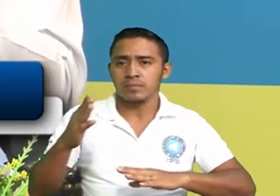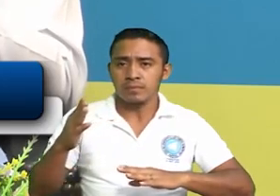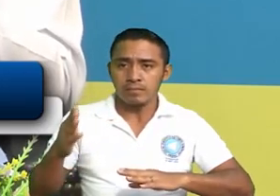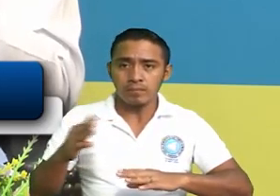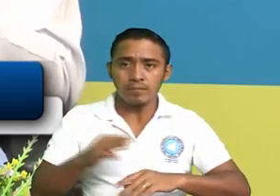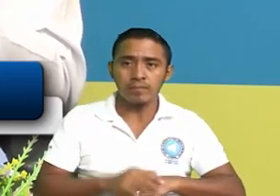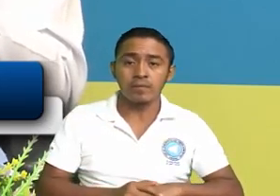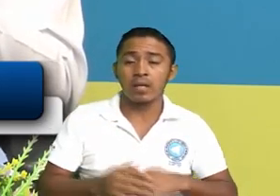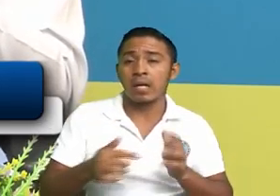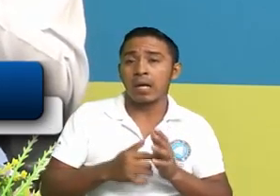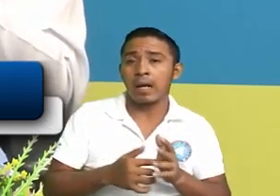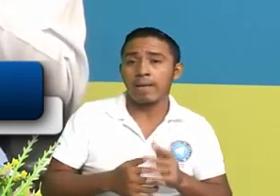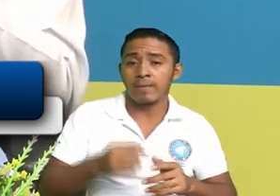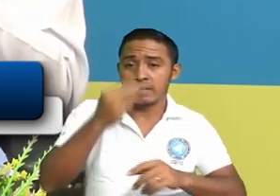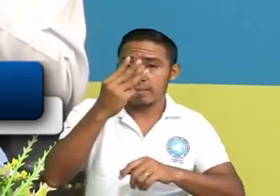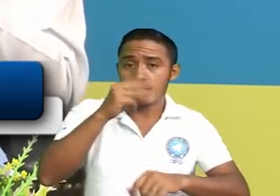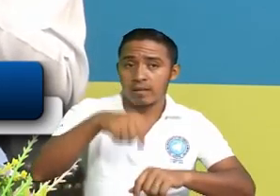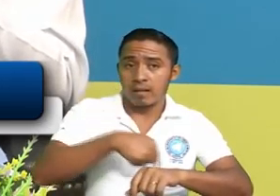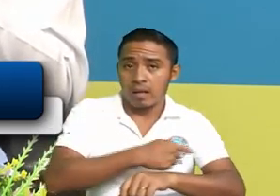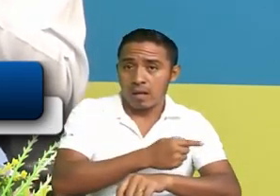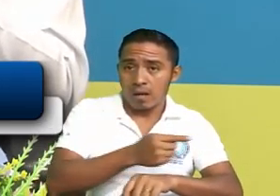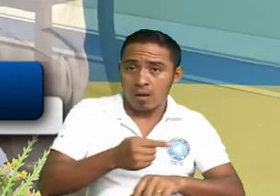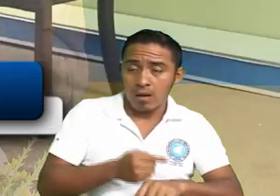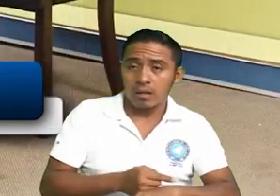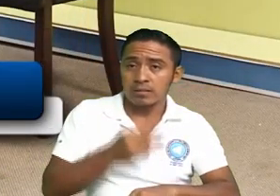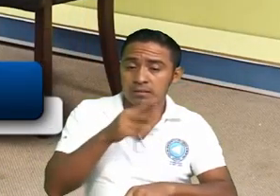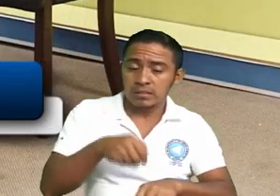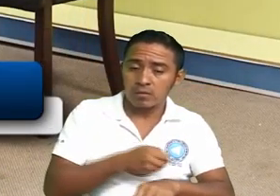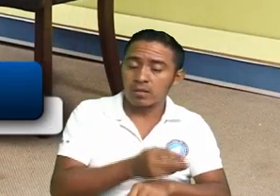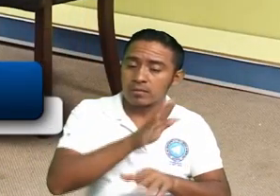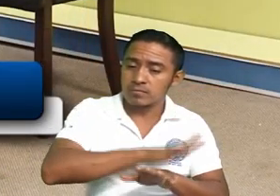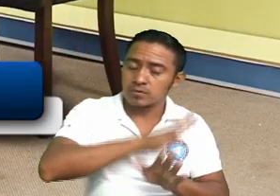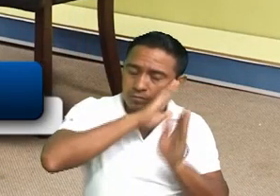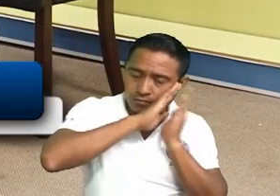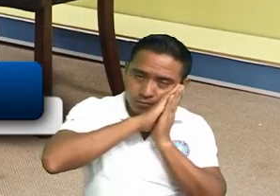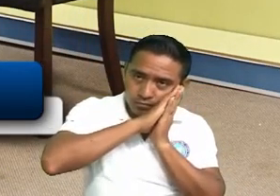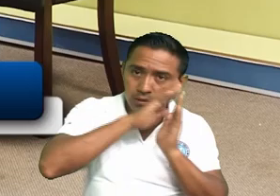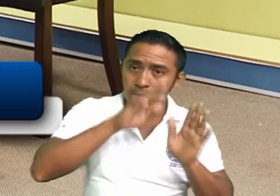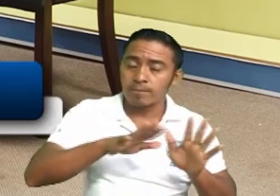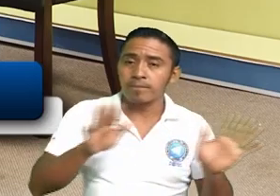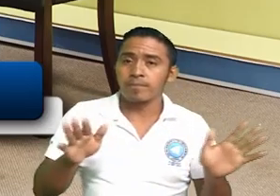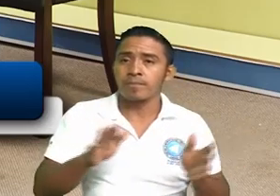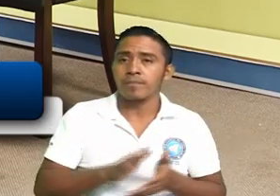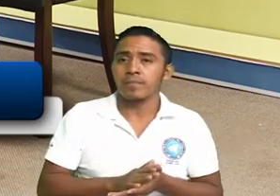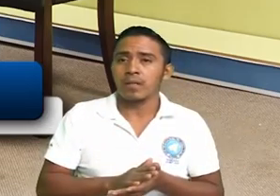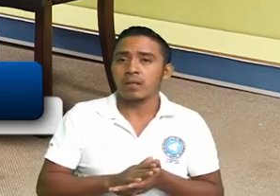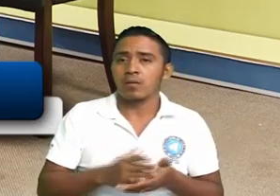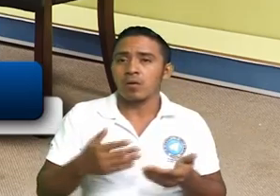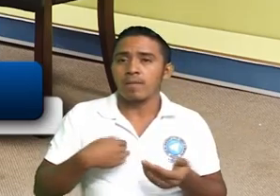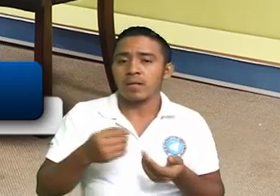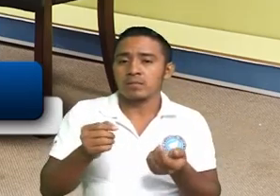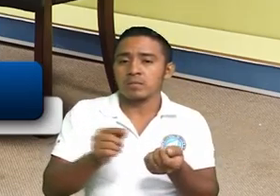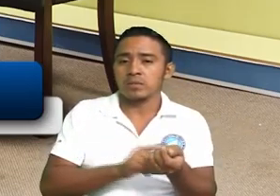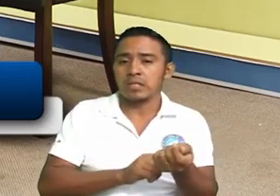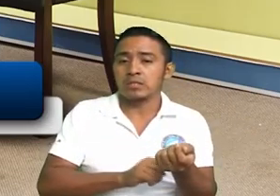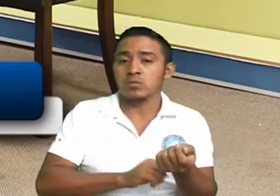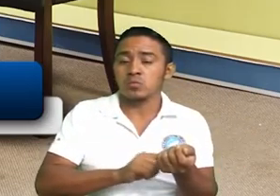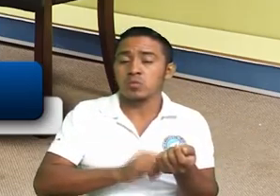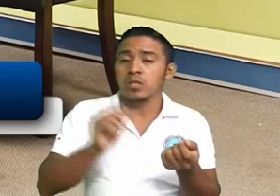alimentación. Entonces, ¿qué es lo importante? Ir adaptando a que este bebé en el día se